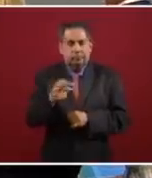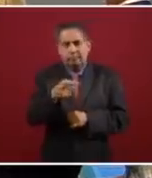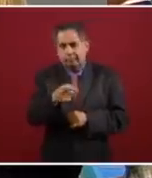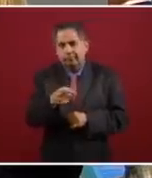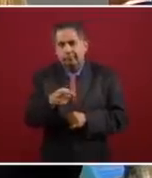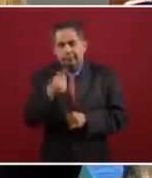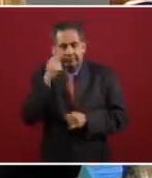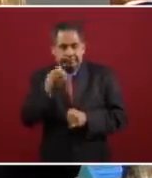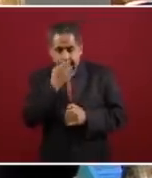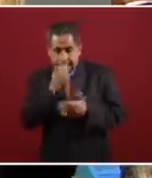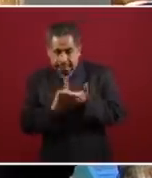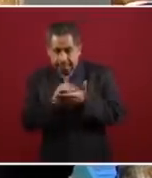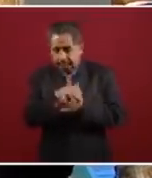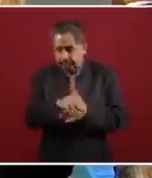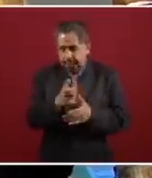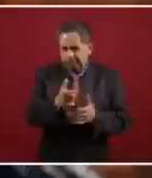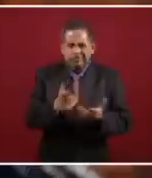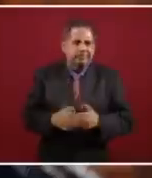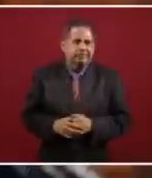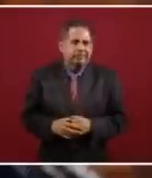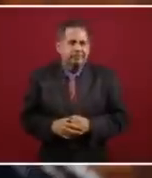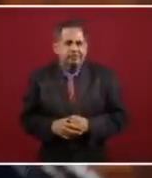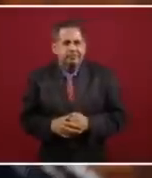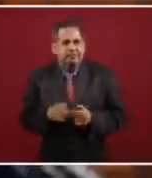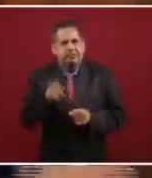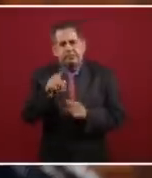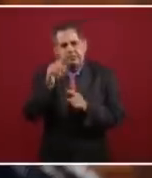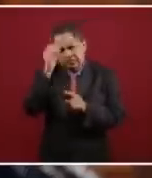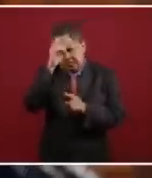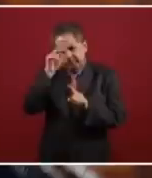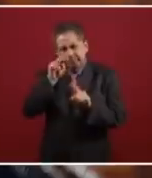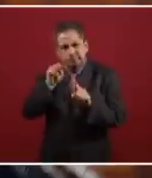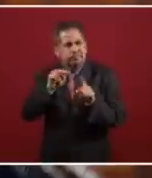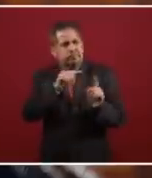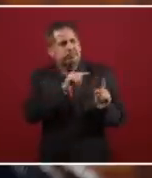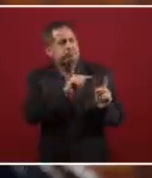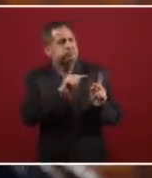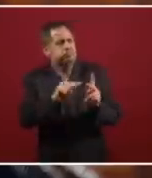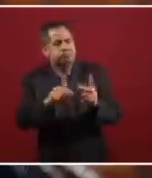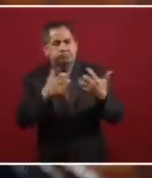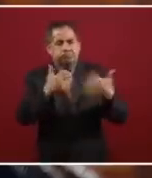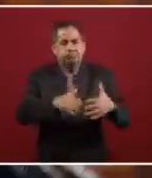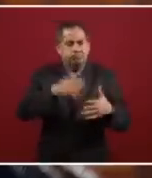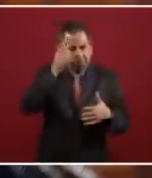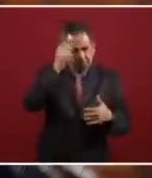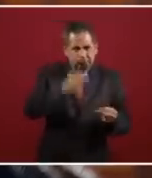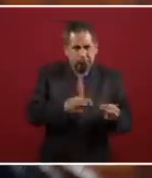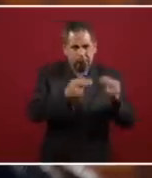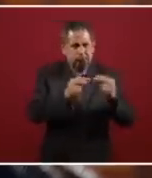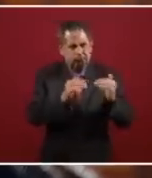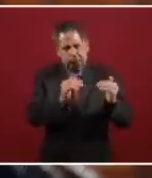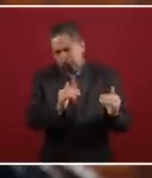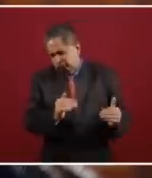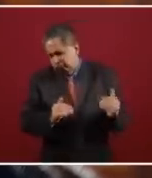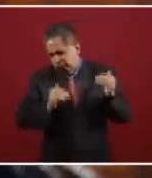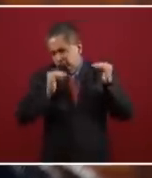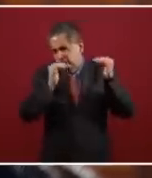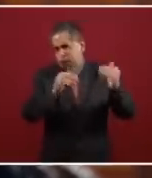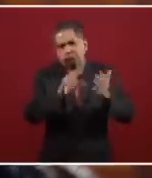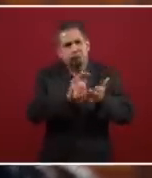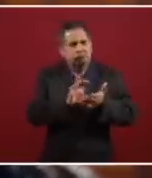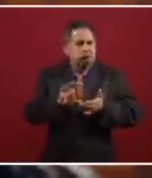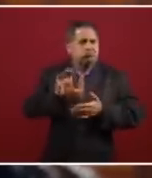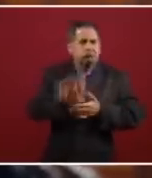escuelas específicamente. ¿Qué lectura le da usted de estos empresarios que pues, tienen una supremacía en la